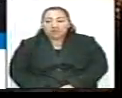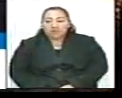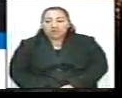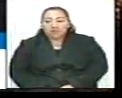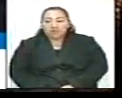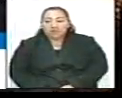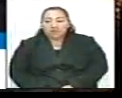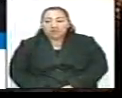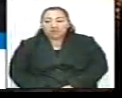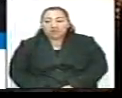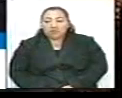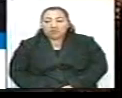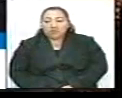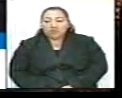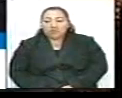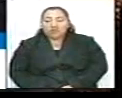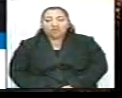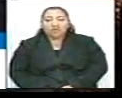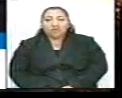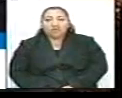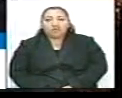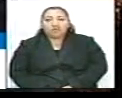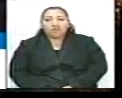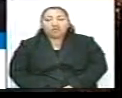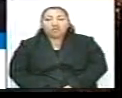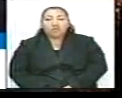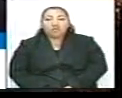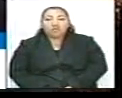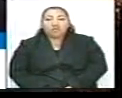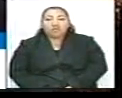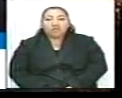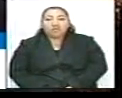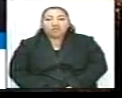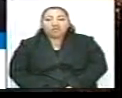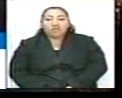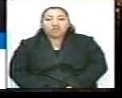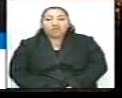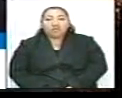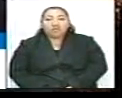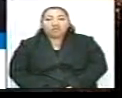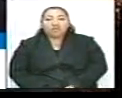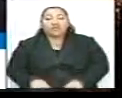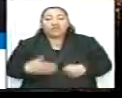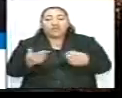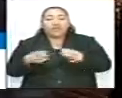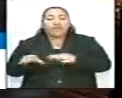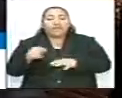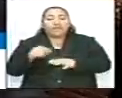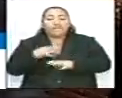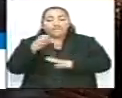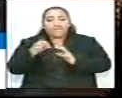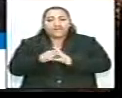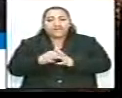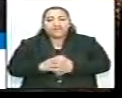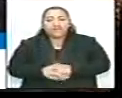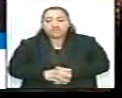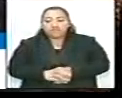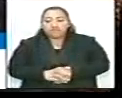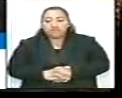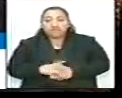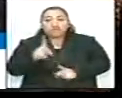priorizar el análisis y debate de este proyecto, que es el proyecto